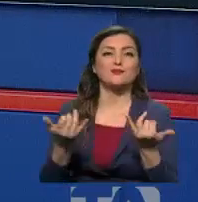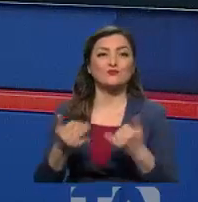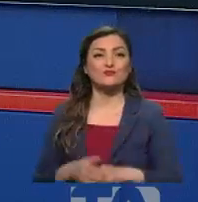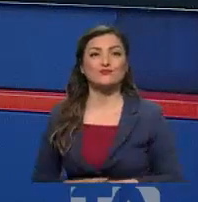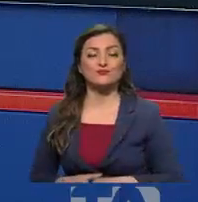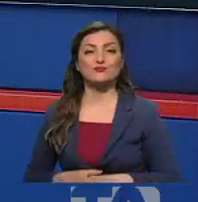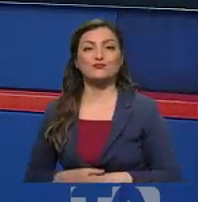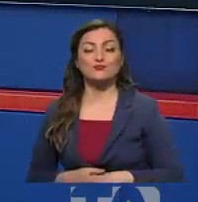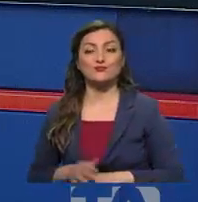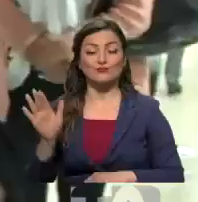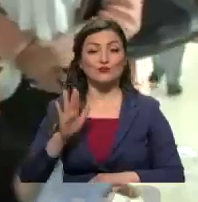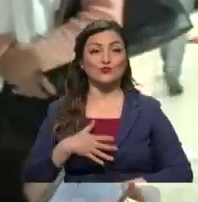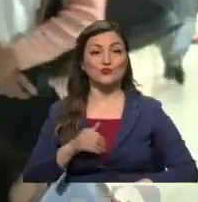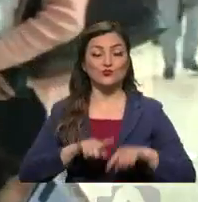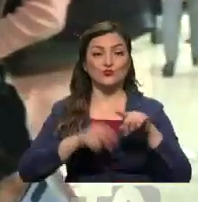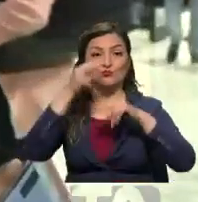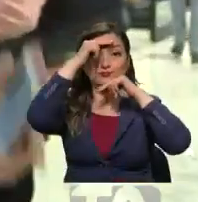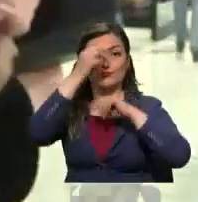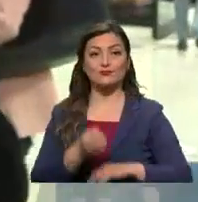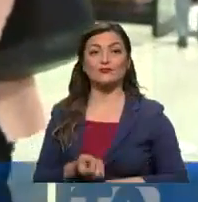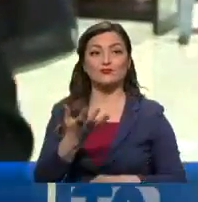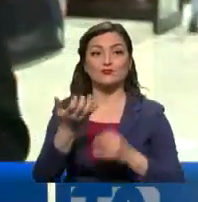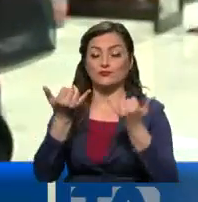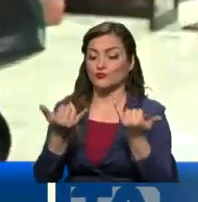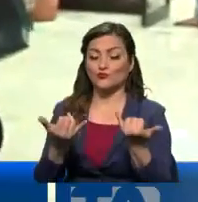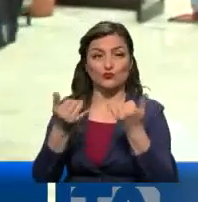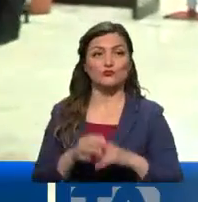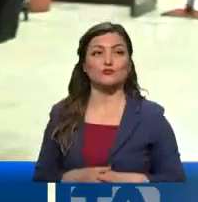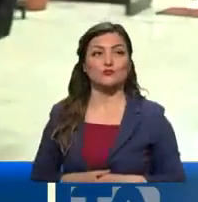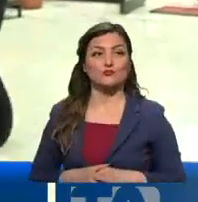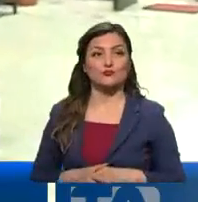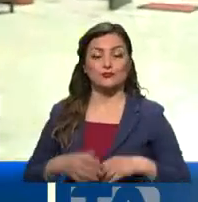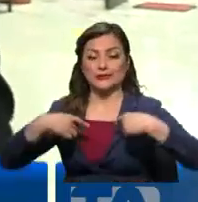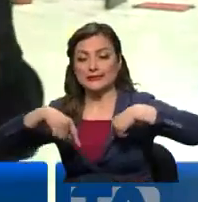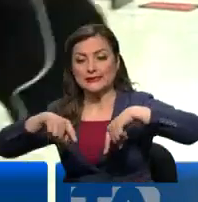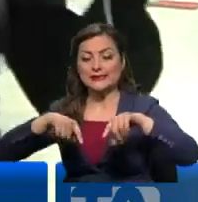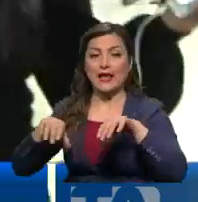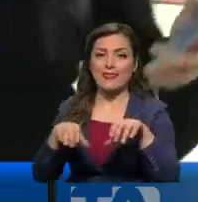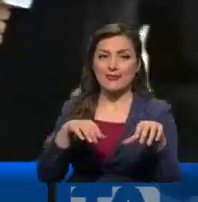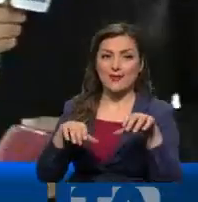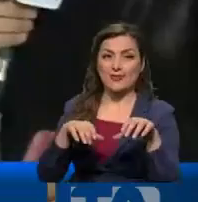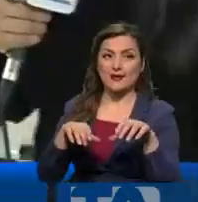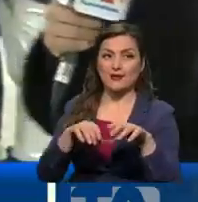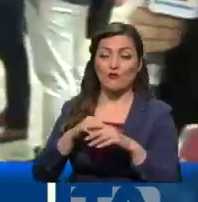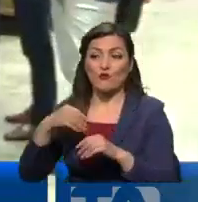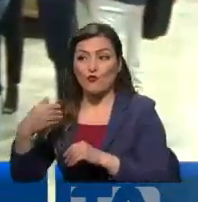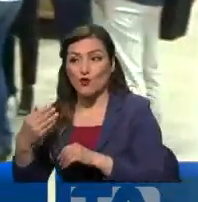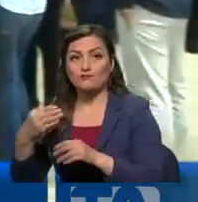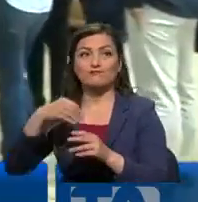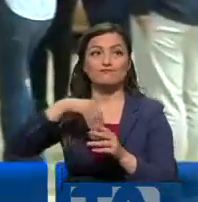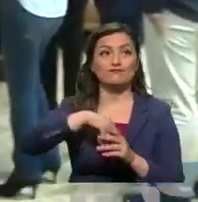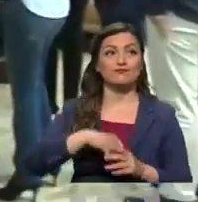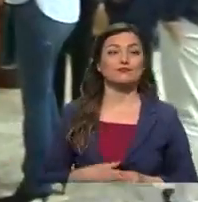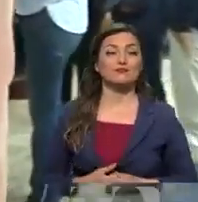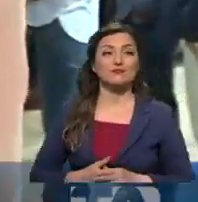¿Qué tal, Andrea? Amigos televidentes, muy buenos días. A esta hora ya hay movimiento tanto en el interior como en los exteriores de aquí del municipio de